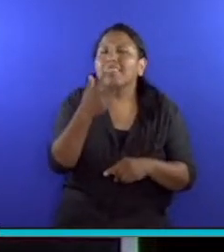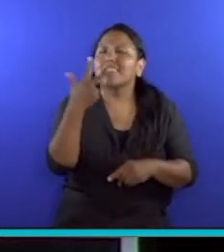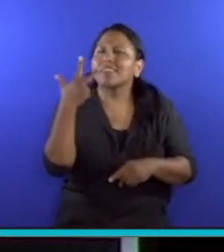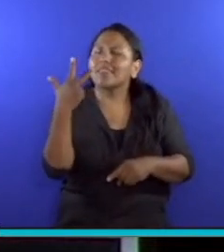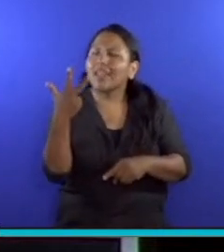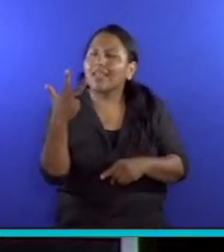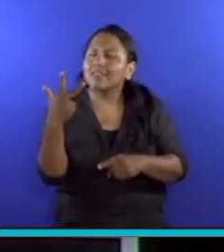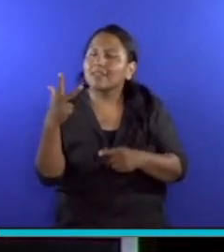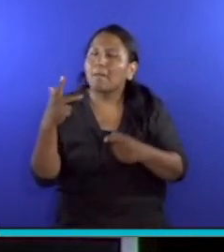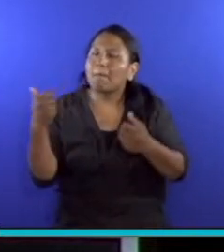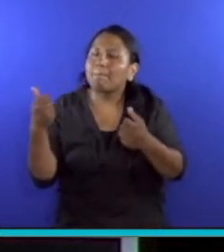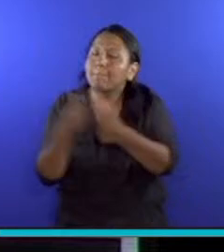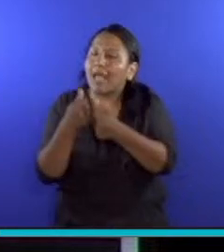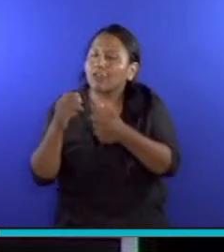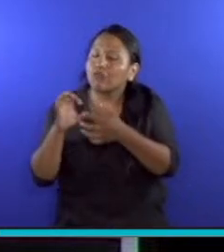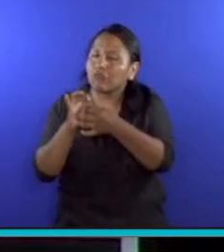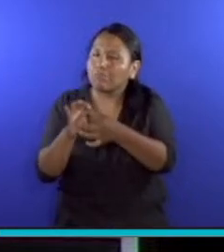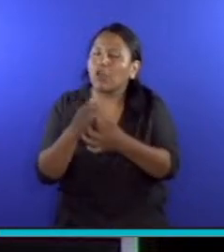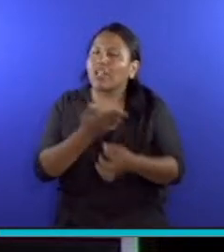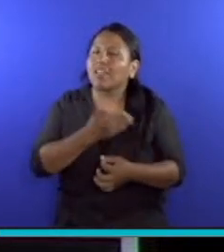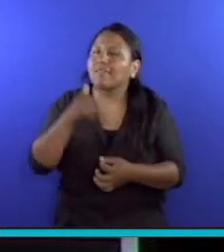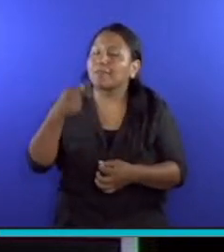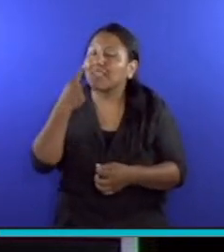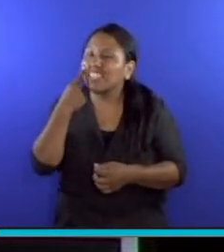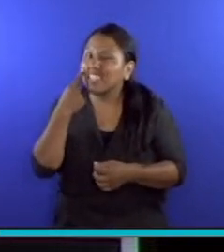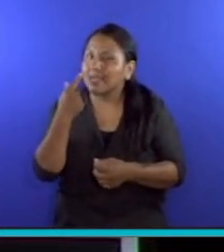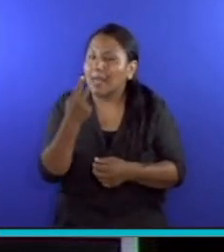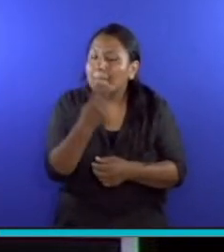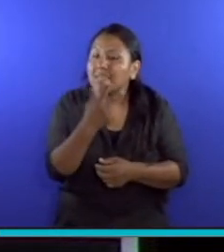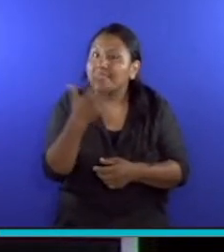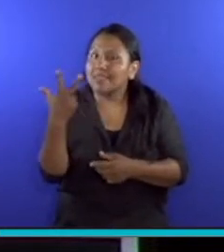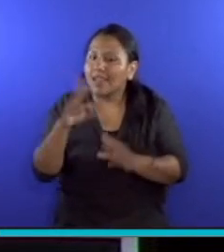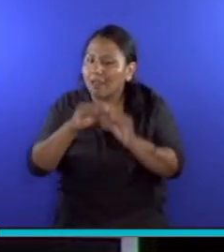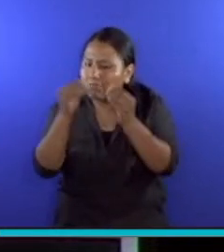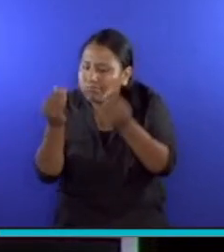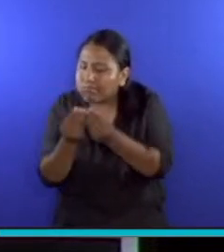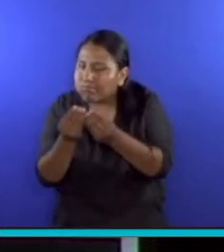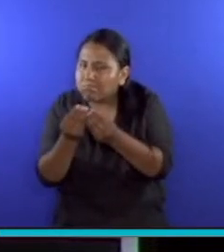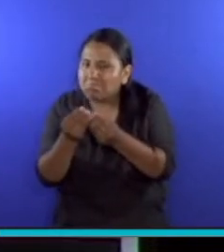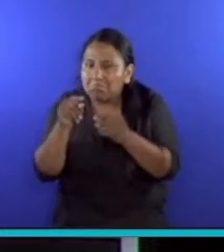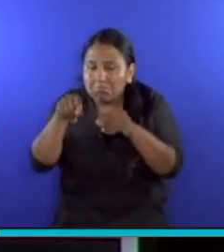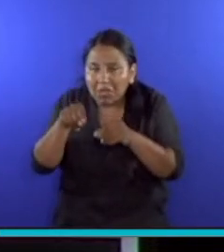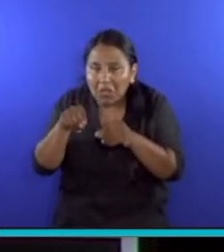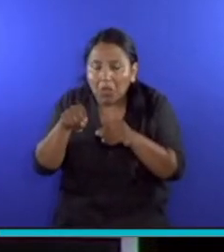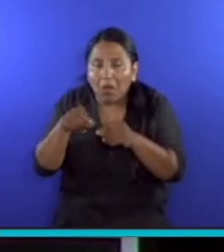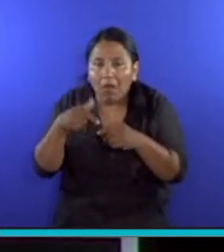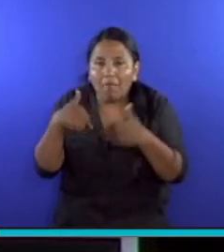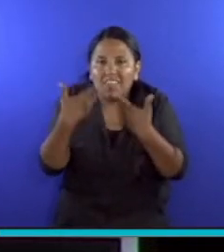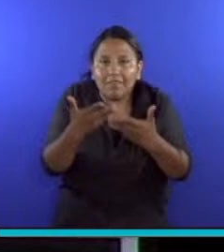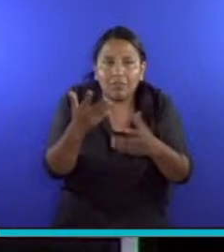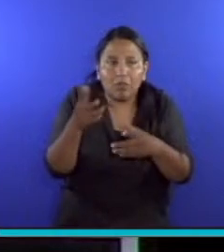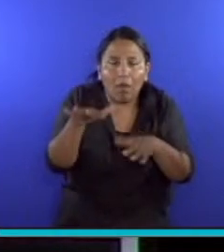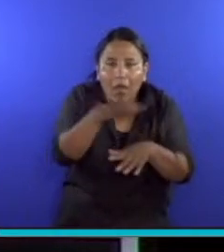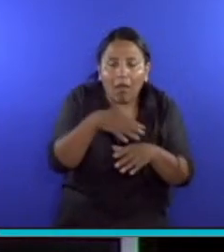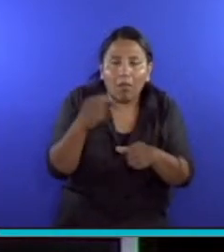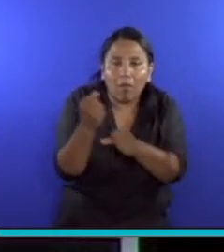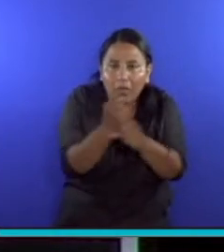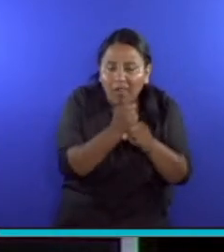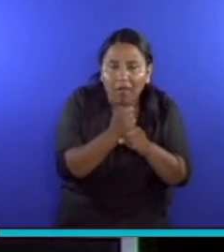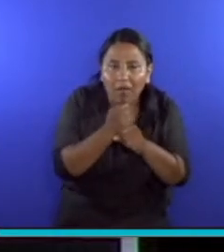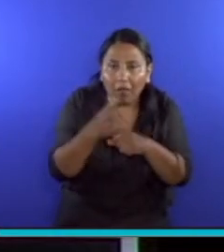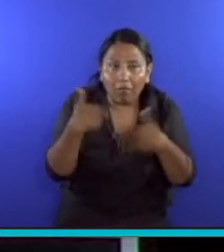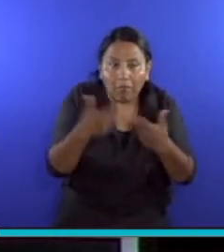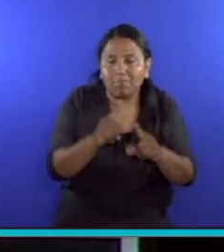FMI. En ninguno de esos 23 pactos se benefició al pueblo trabajador. Todo lo contrario.